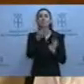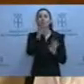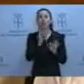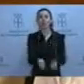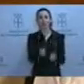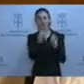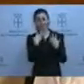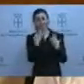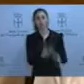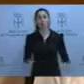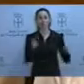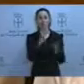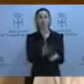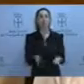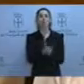dicho un dato que yo solo voy a repetir, que es